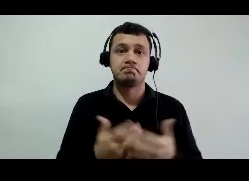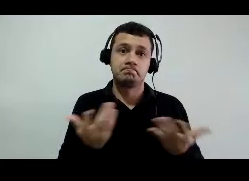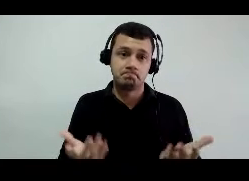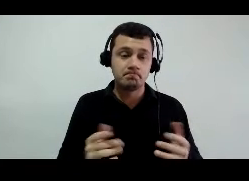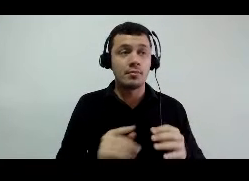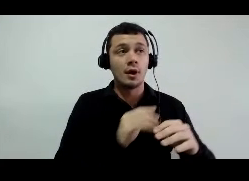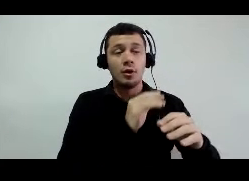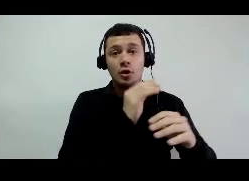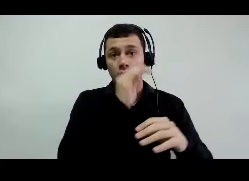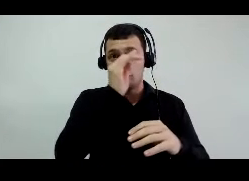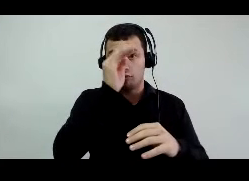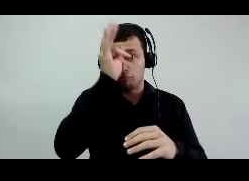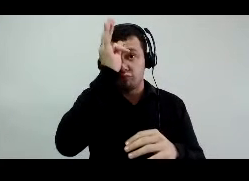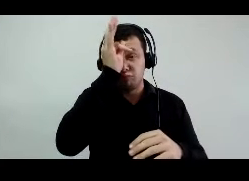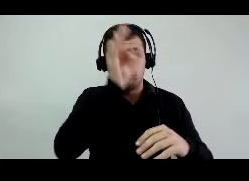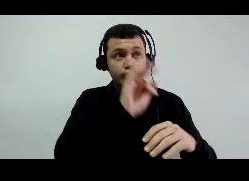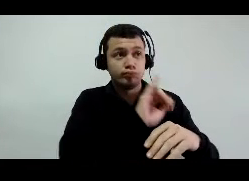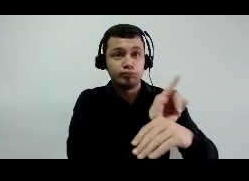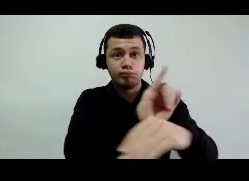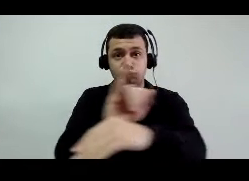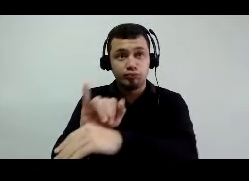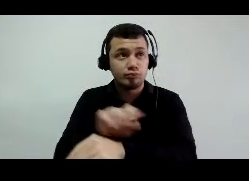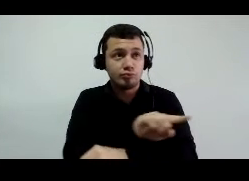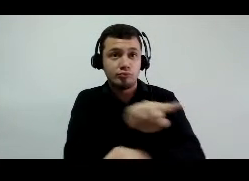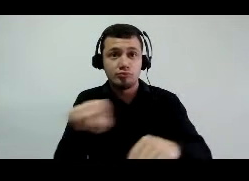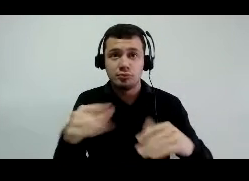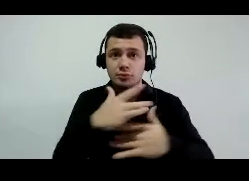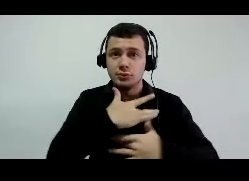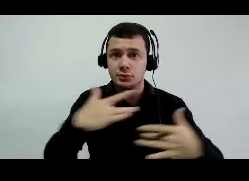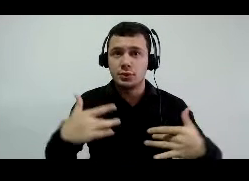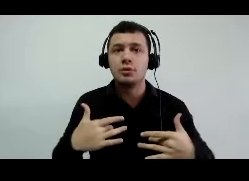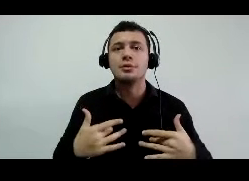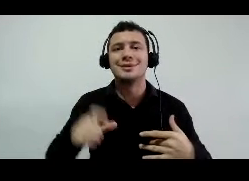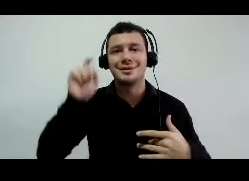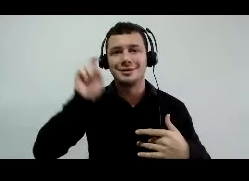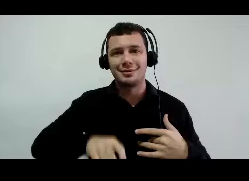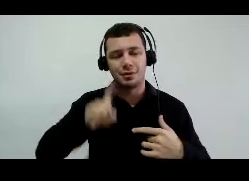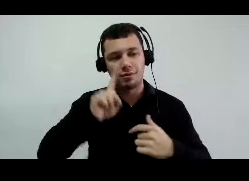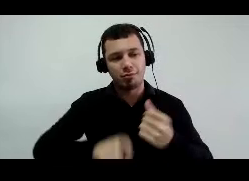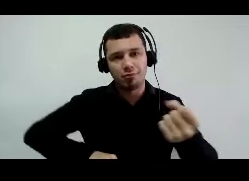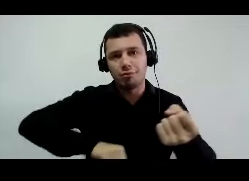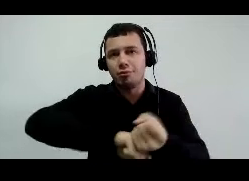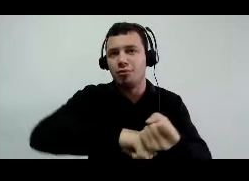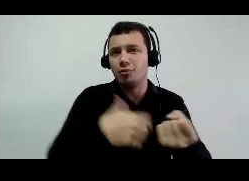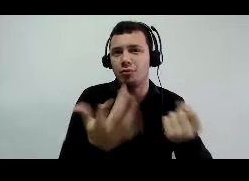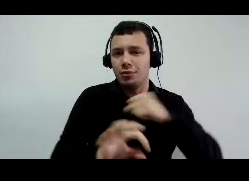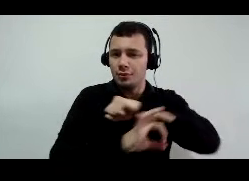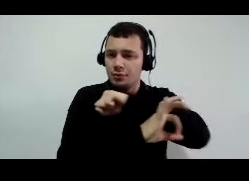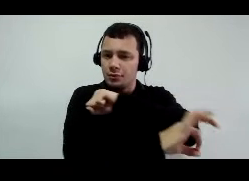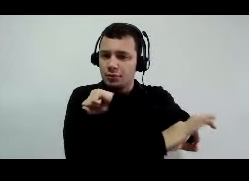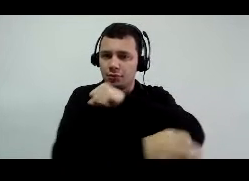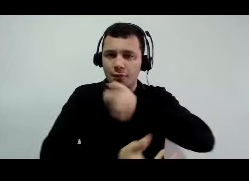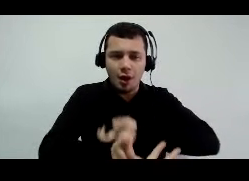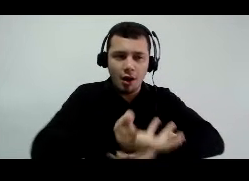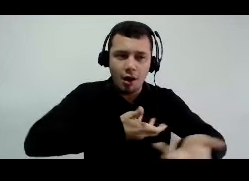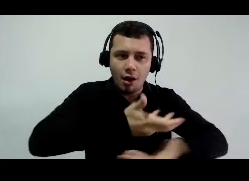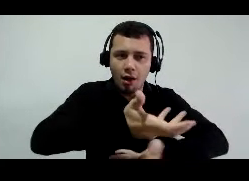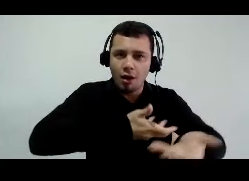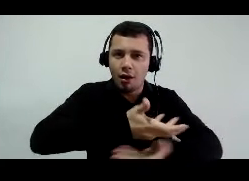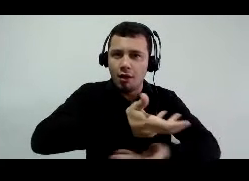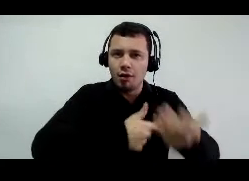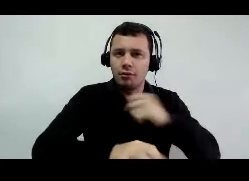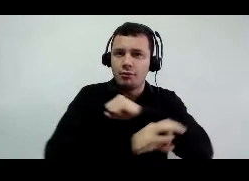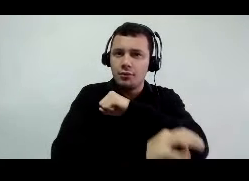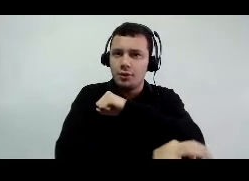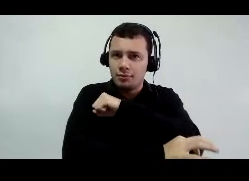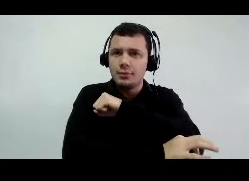salud deben contar con un apoyo psicológico para todos los pacientes, así como para los trabajadores, claro, los trabajadores